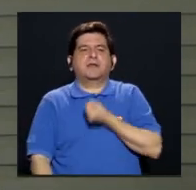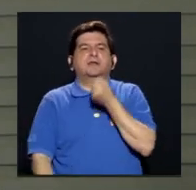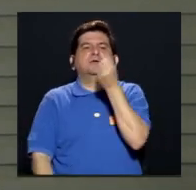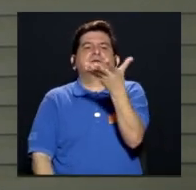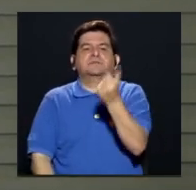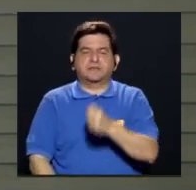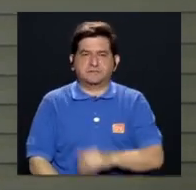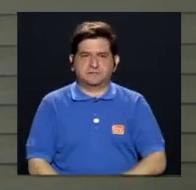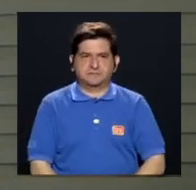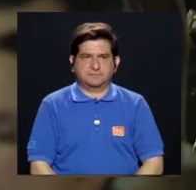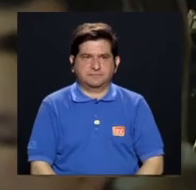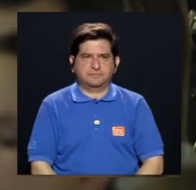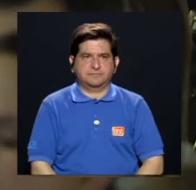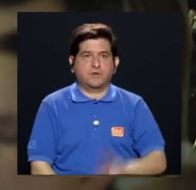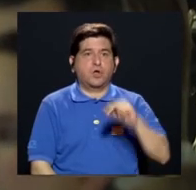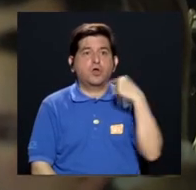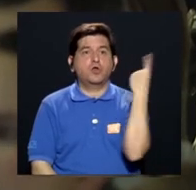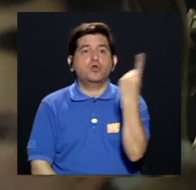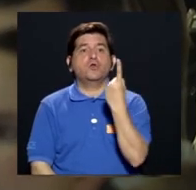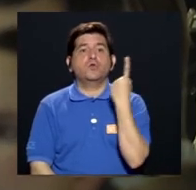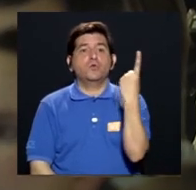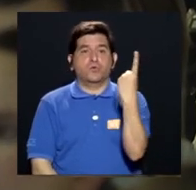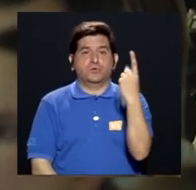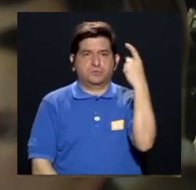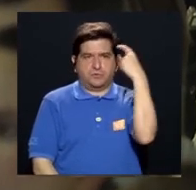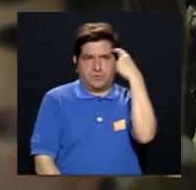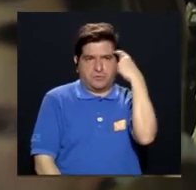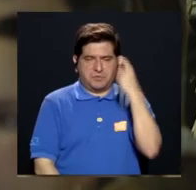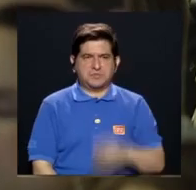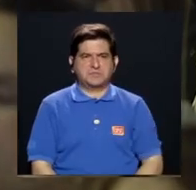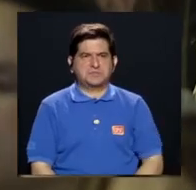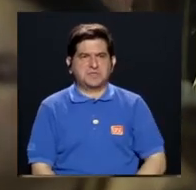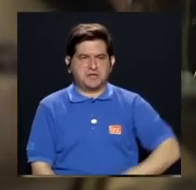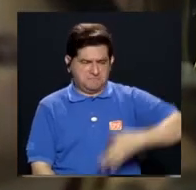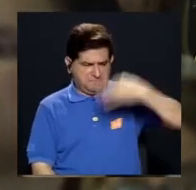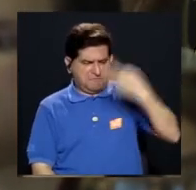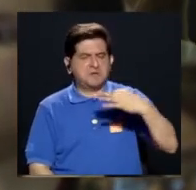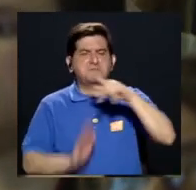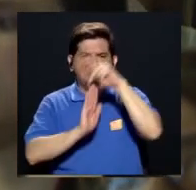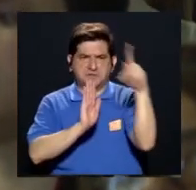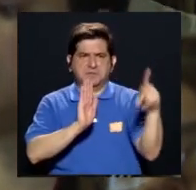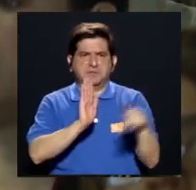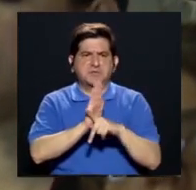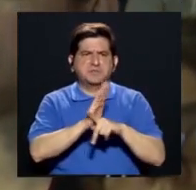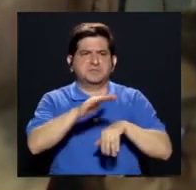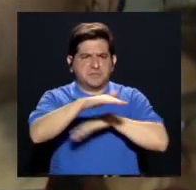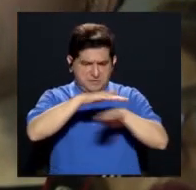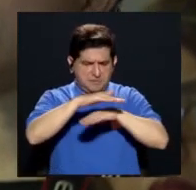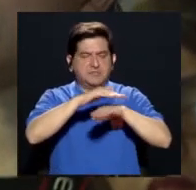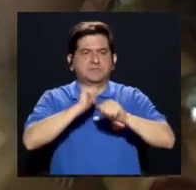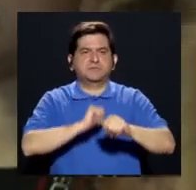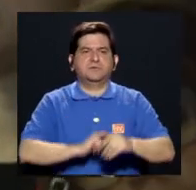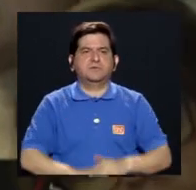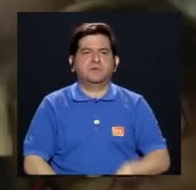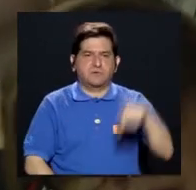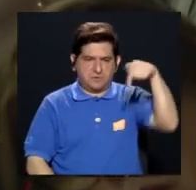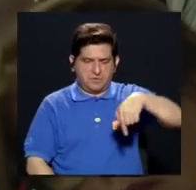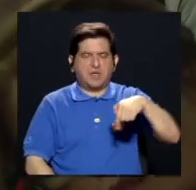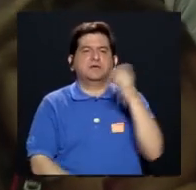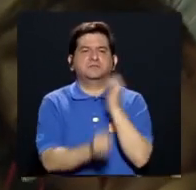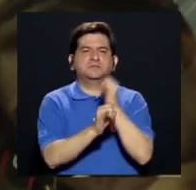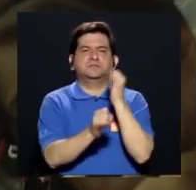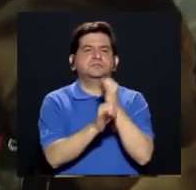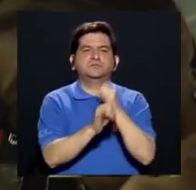Expresión, no solo para reafirmar uno de los principios fundamentales de